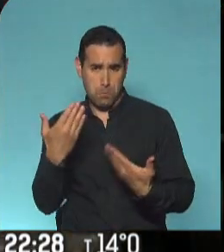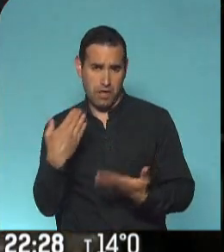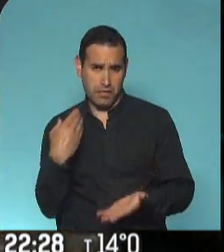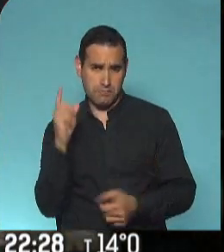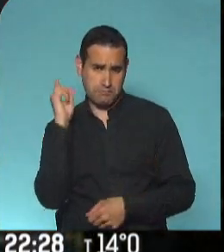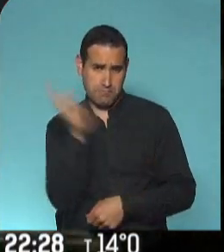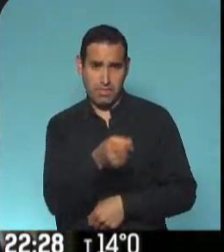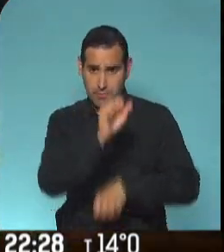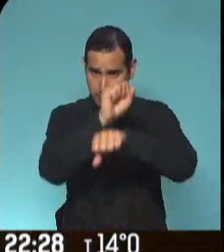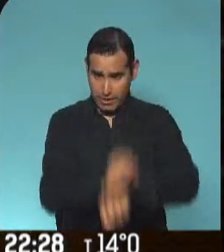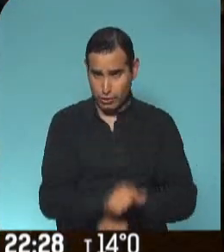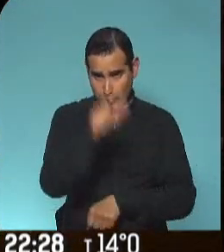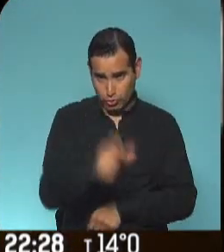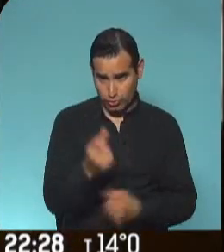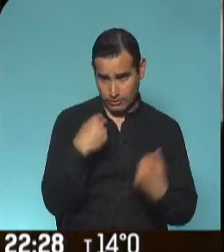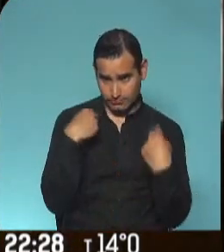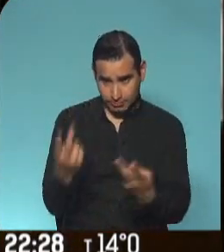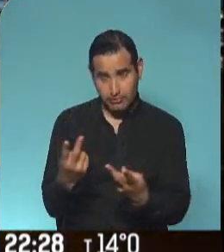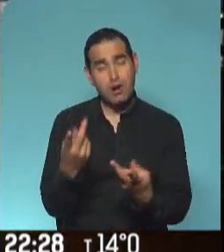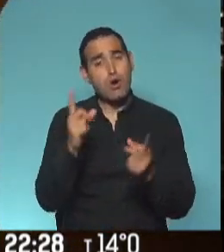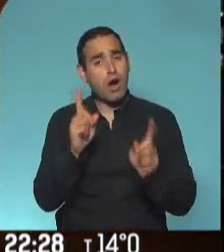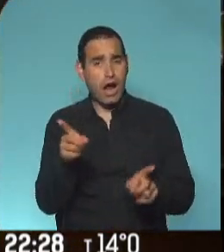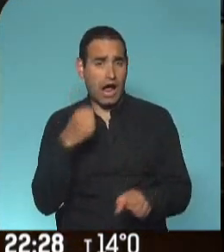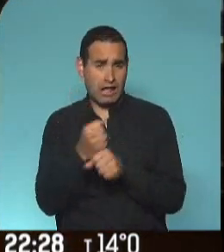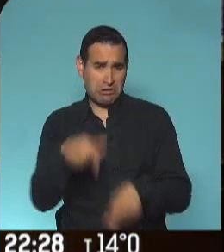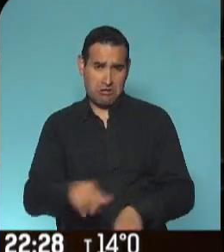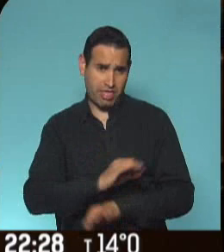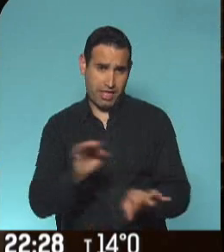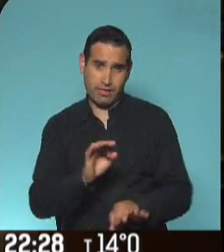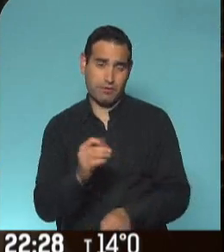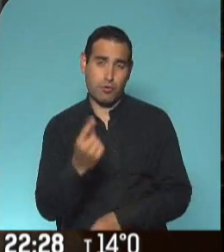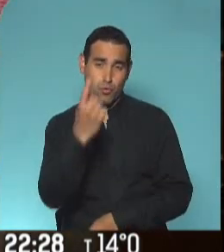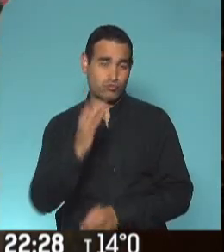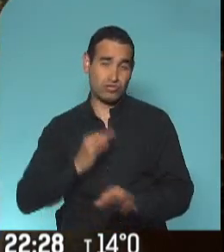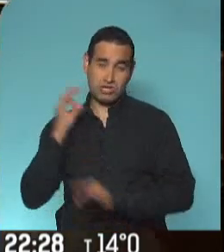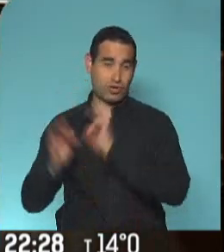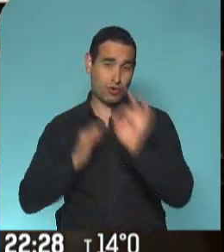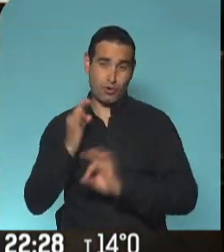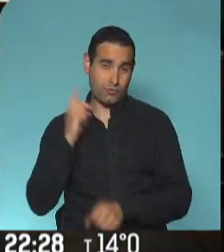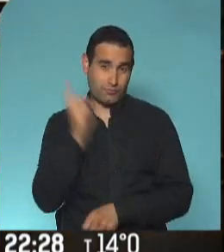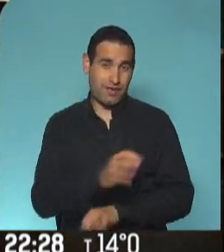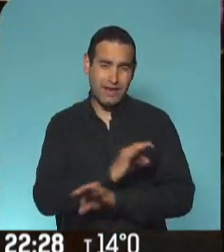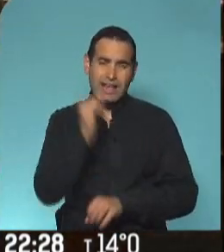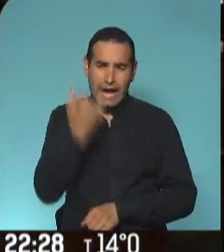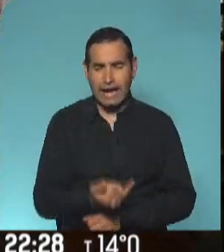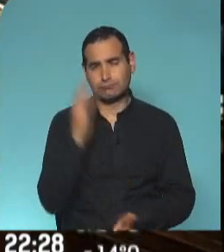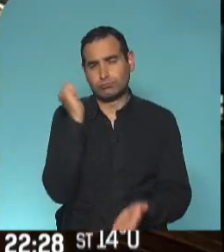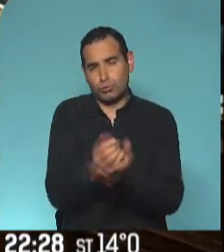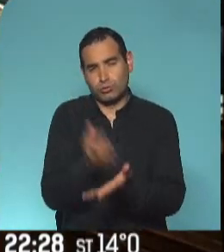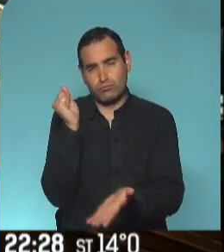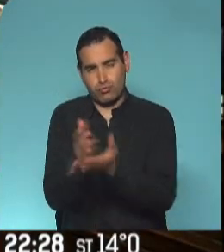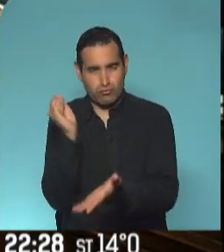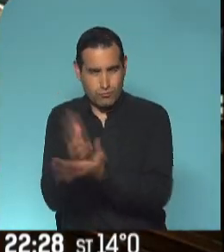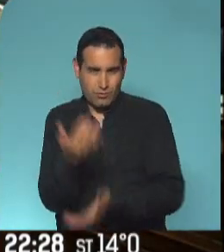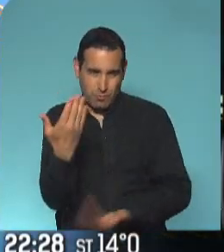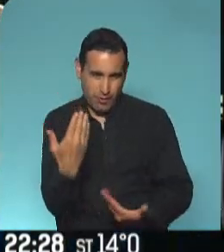arresto de alguien que no acate una citación, esto no ocurre desde hace un siglo. Puede establecer también multas pecuniarias diarias y